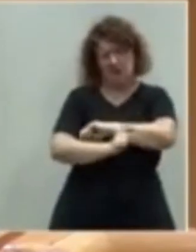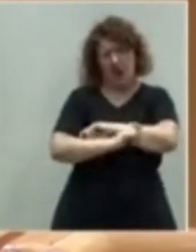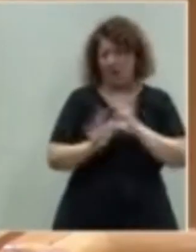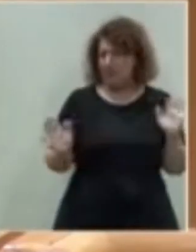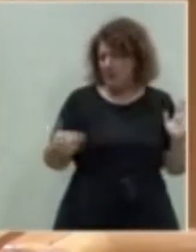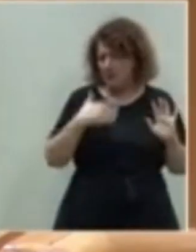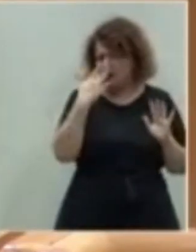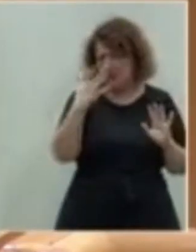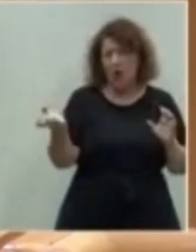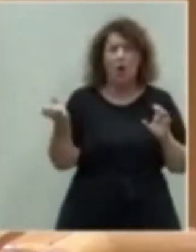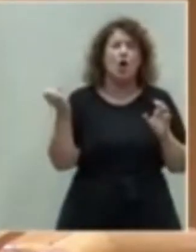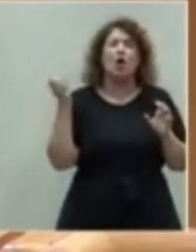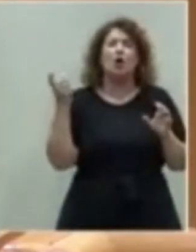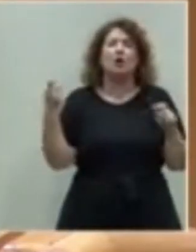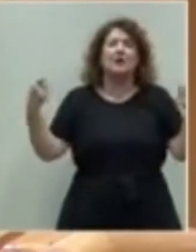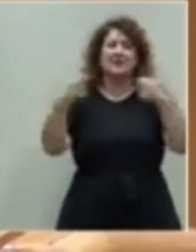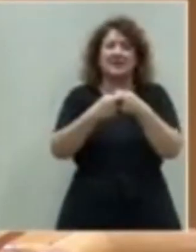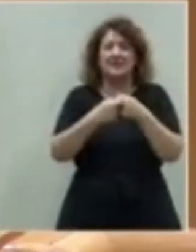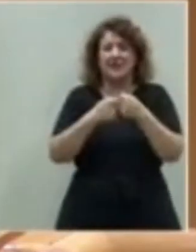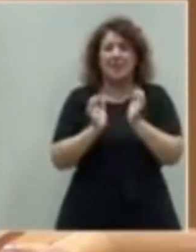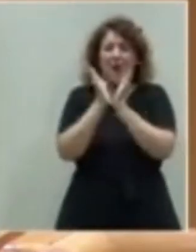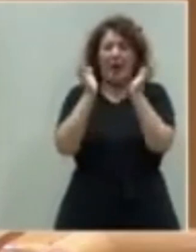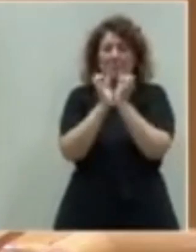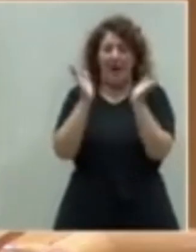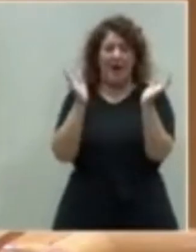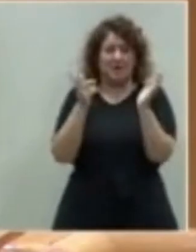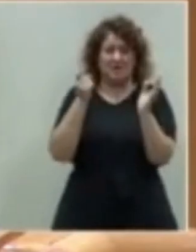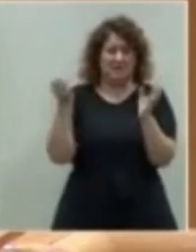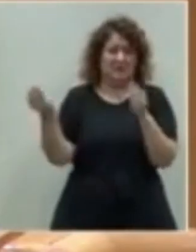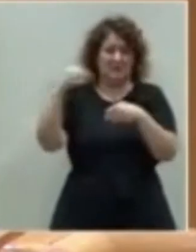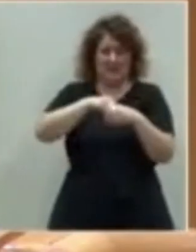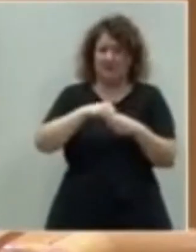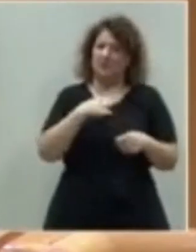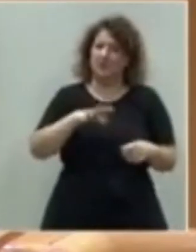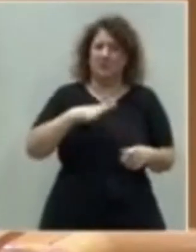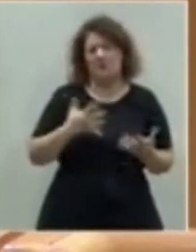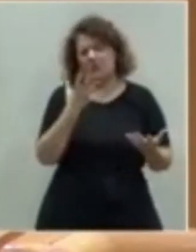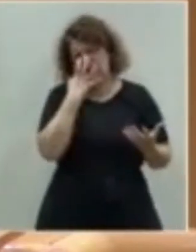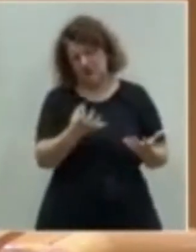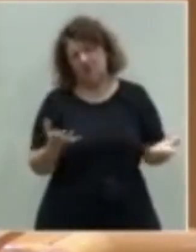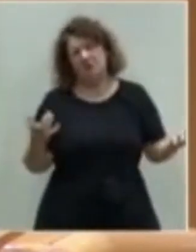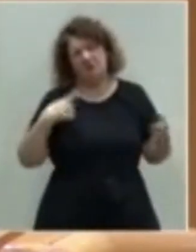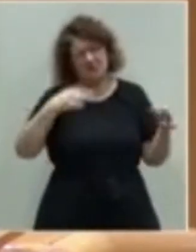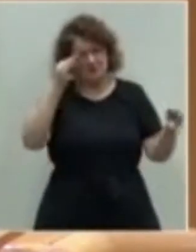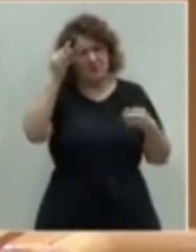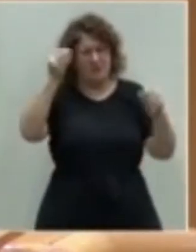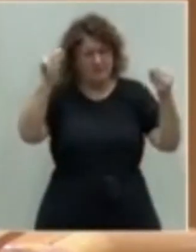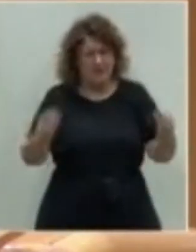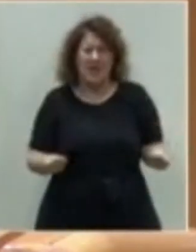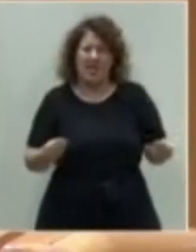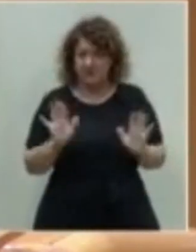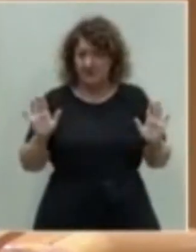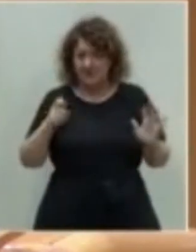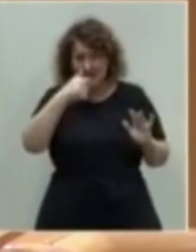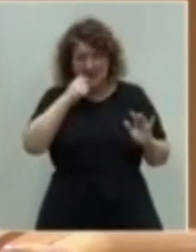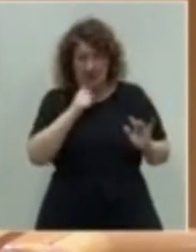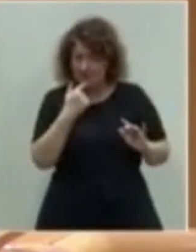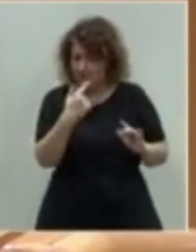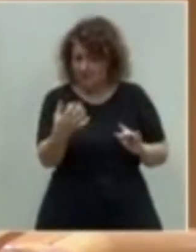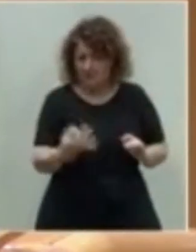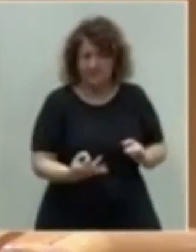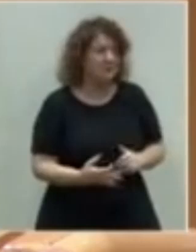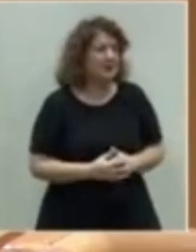del consorcio de seguros que le han pagado a los palmeros en esa cantidad. Por favor, tengan un poco de rigor cuando dan los datos. Otro